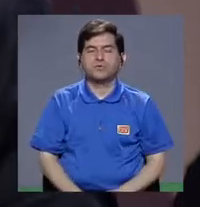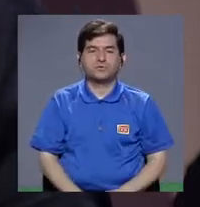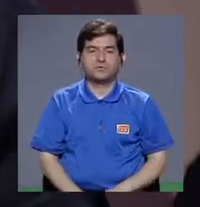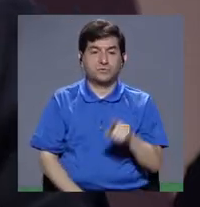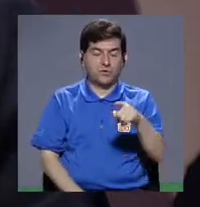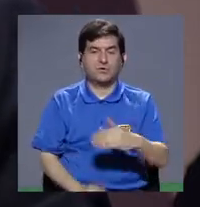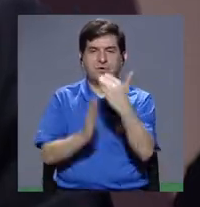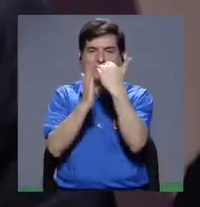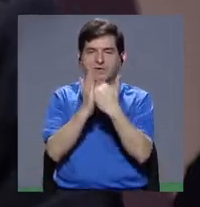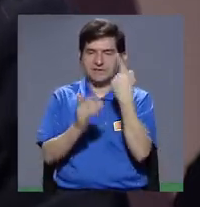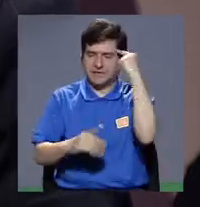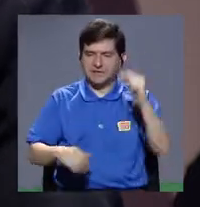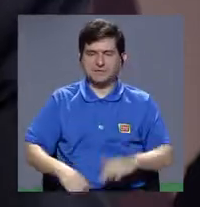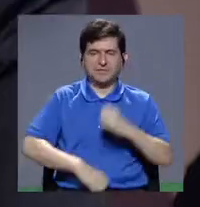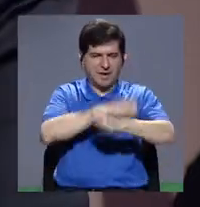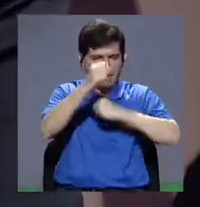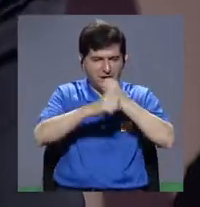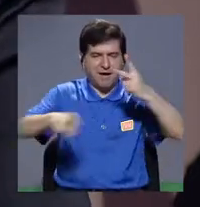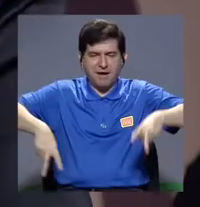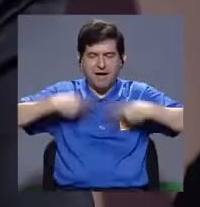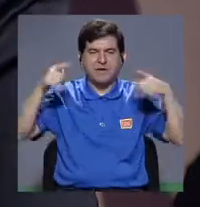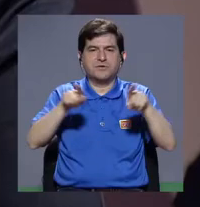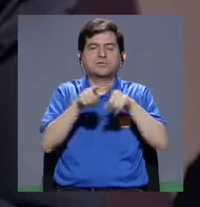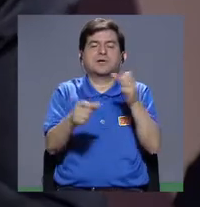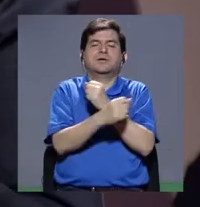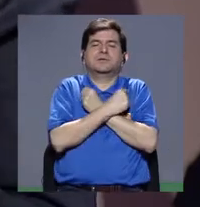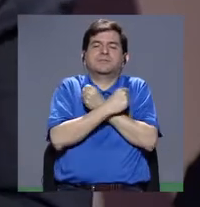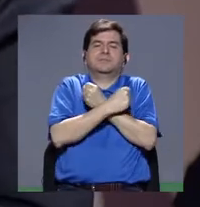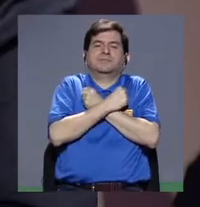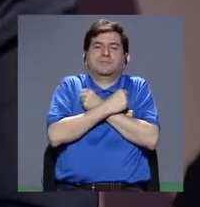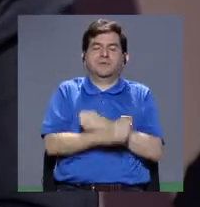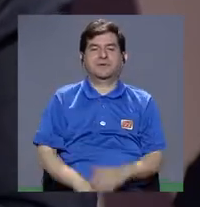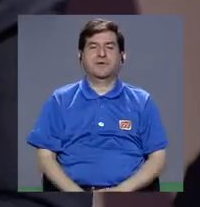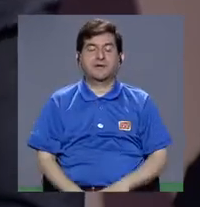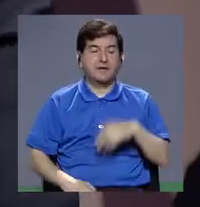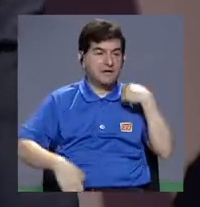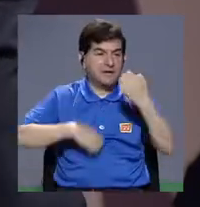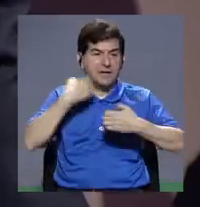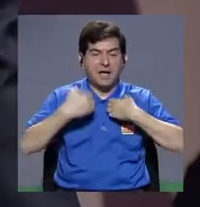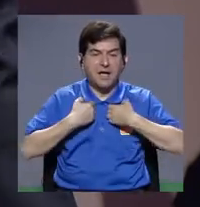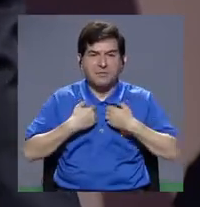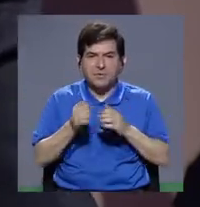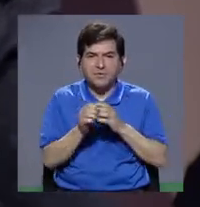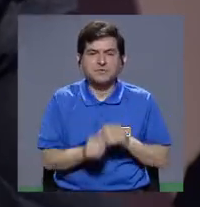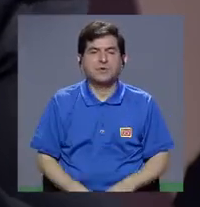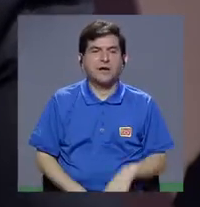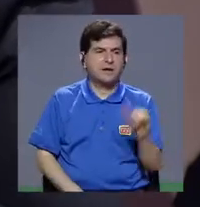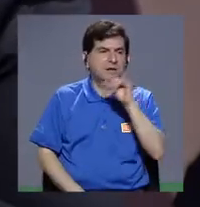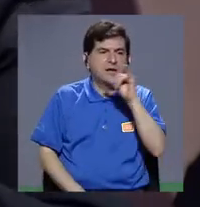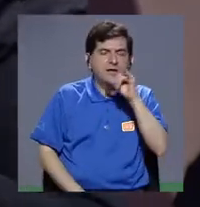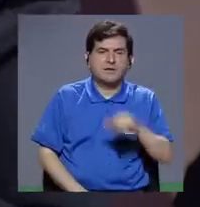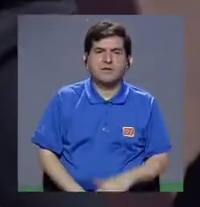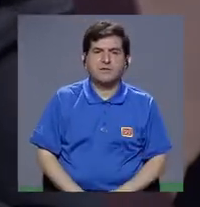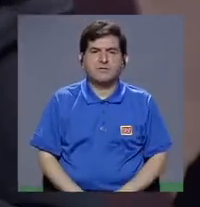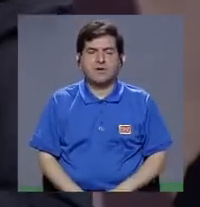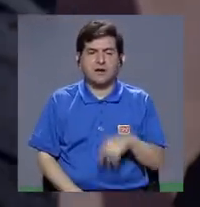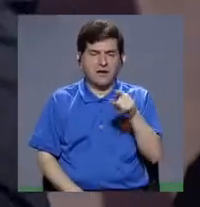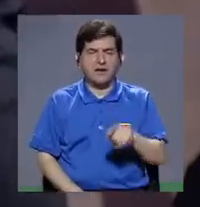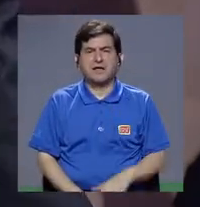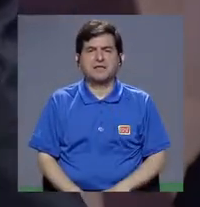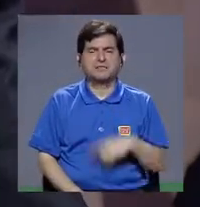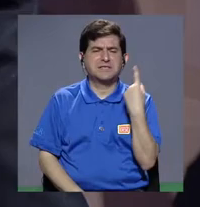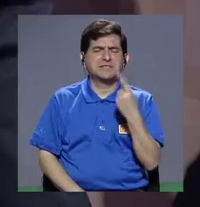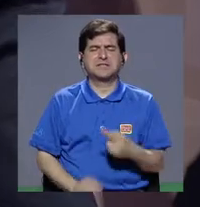recetas para la longevidad sino que consumen afecto que consumen emocionalidad que consumen ser